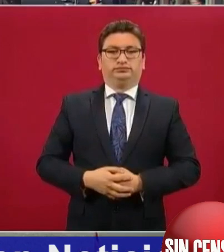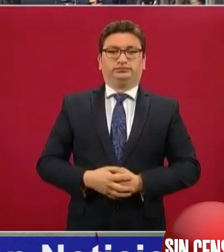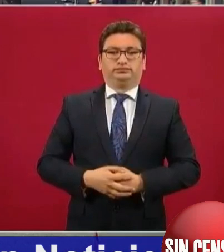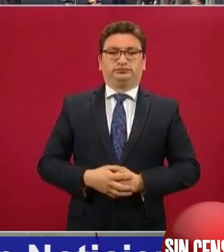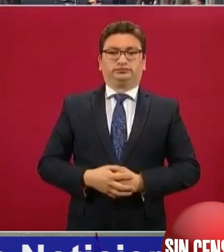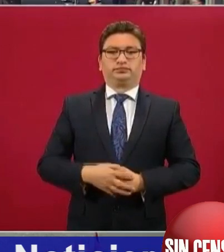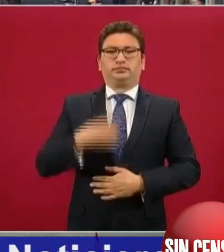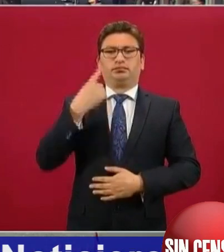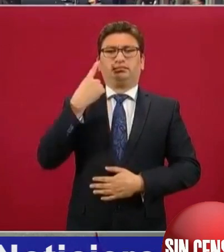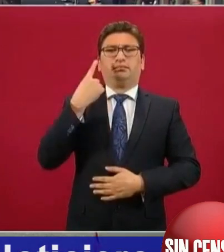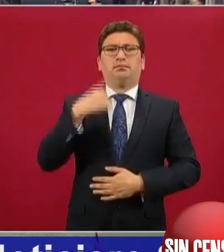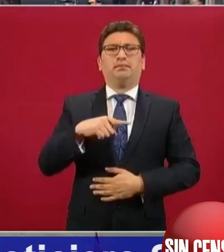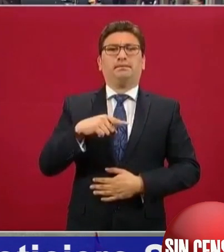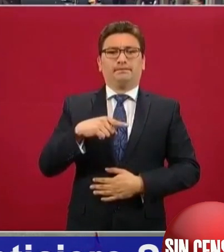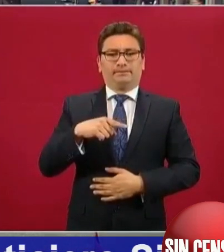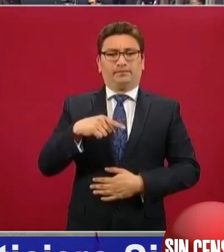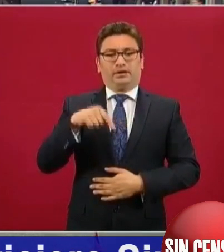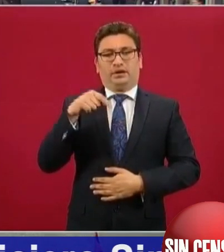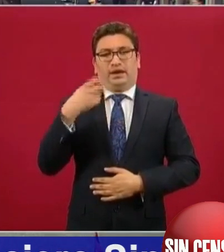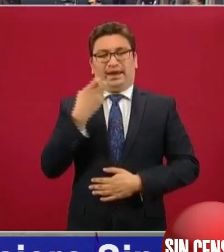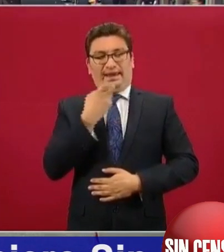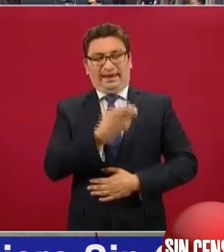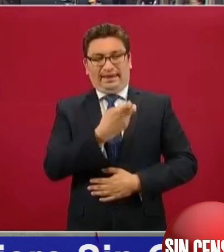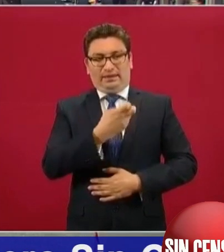para que se reafirme este principio